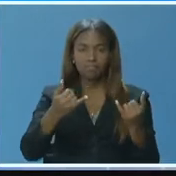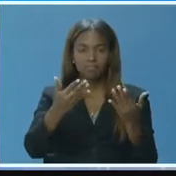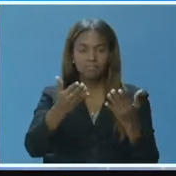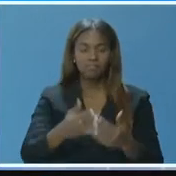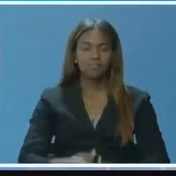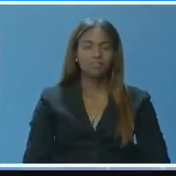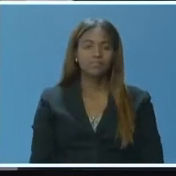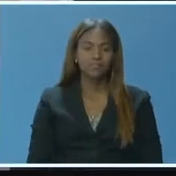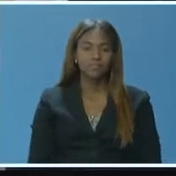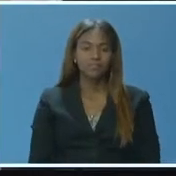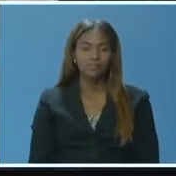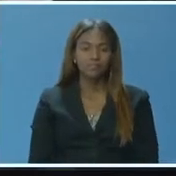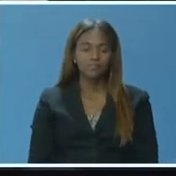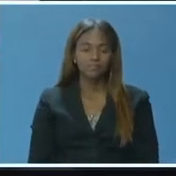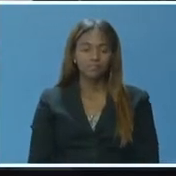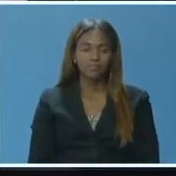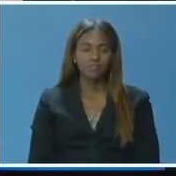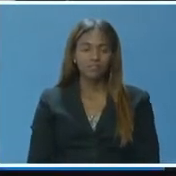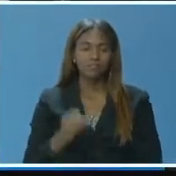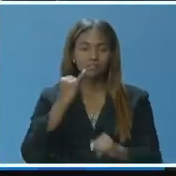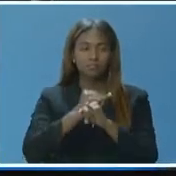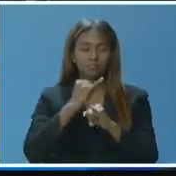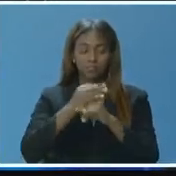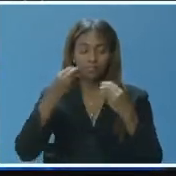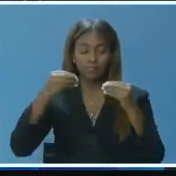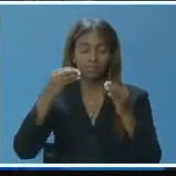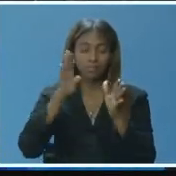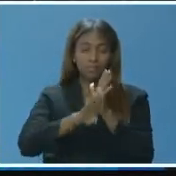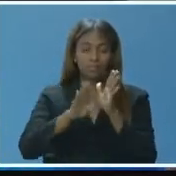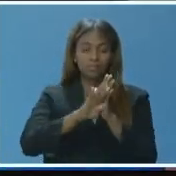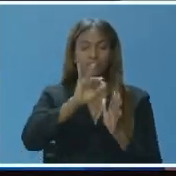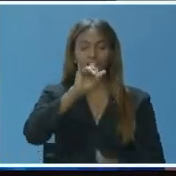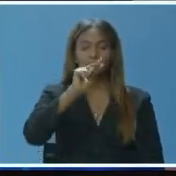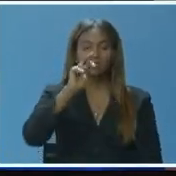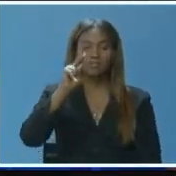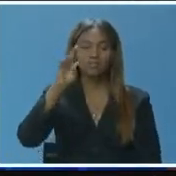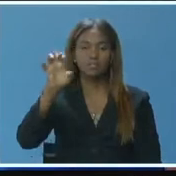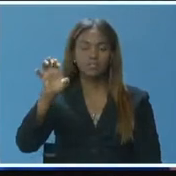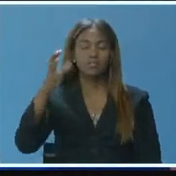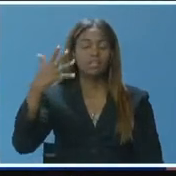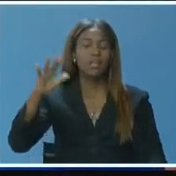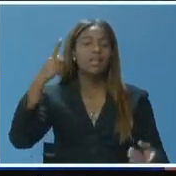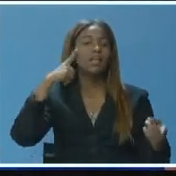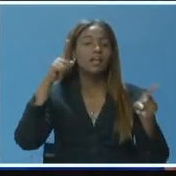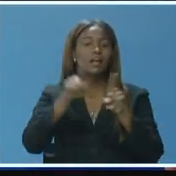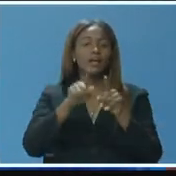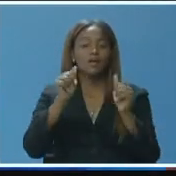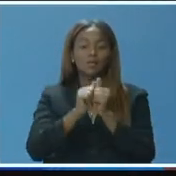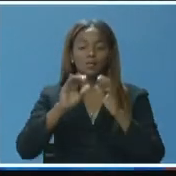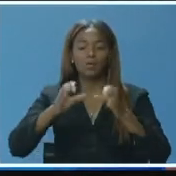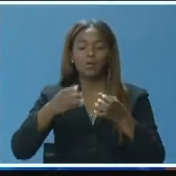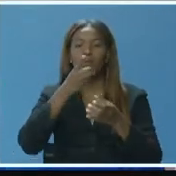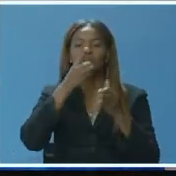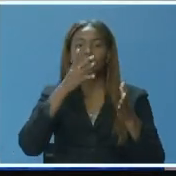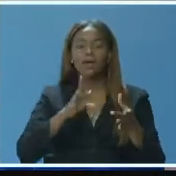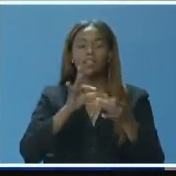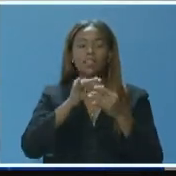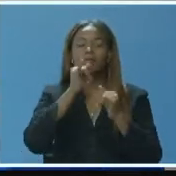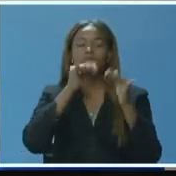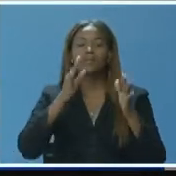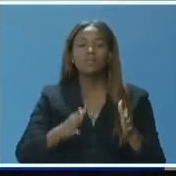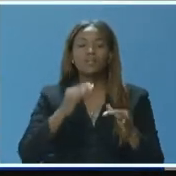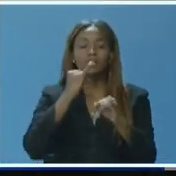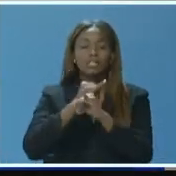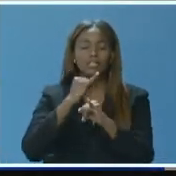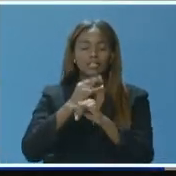veamos. El Instituto de Estabilización de Precios, Inespre, firmó un acuerdo con el Colegio Dominicano de Periodistas y